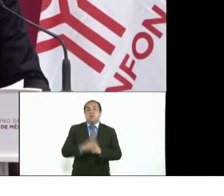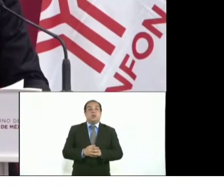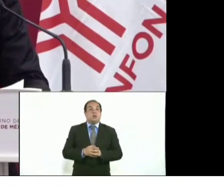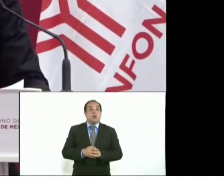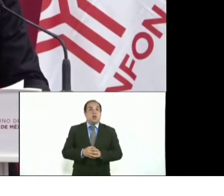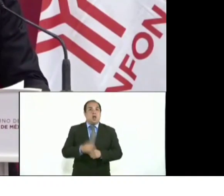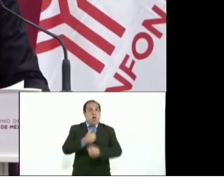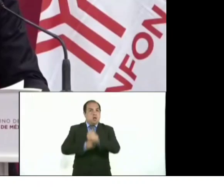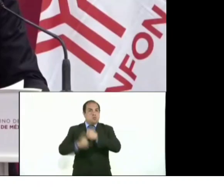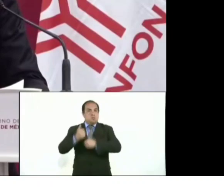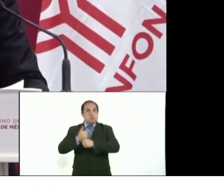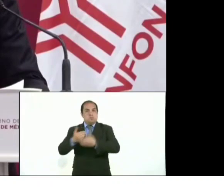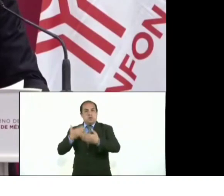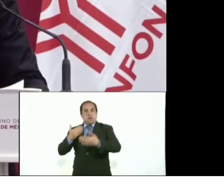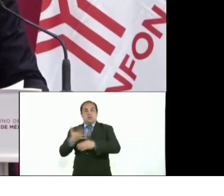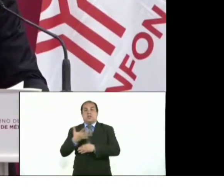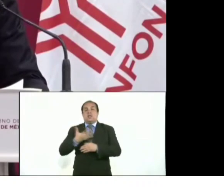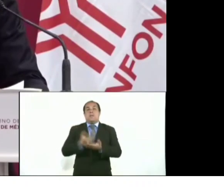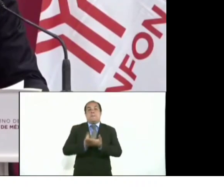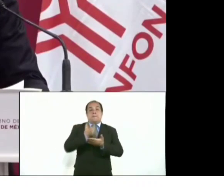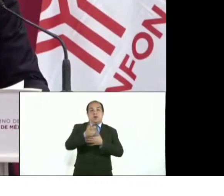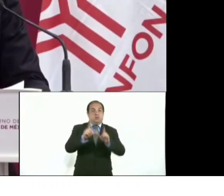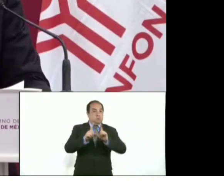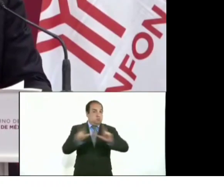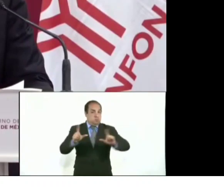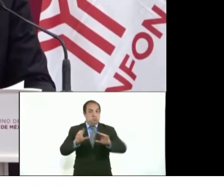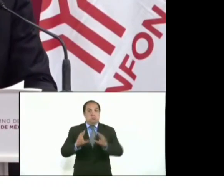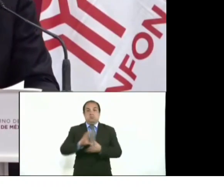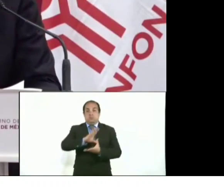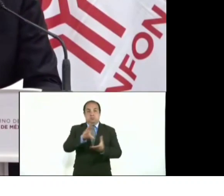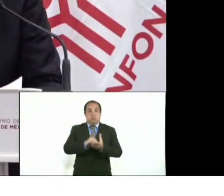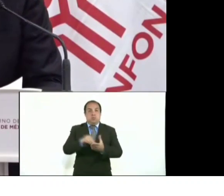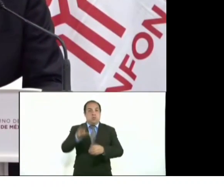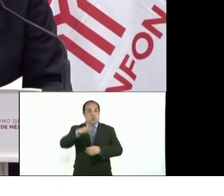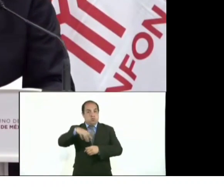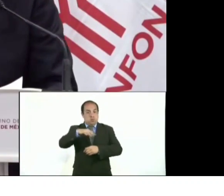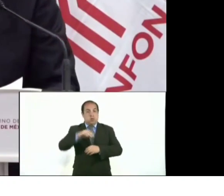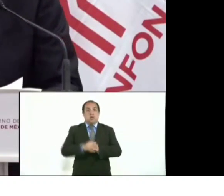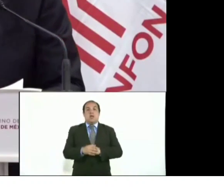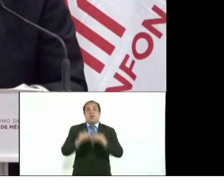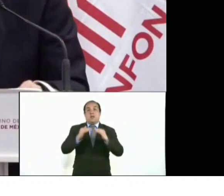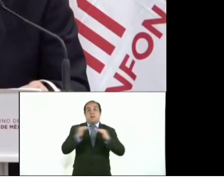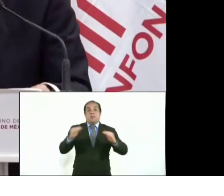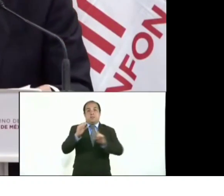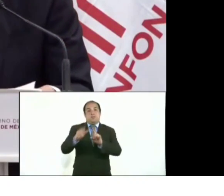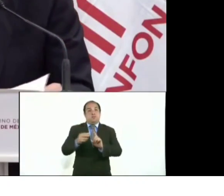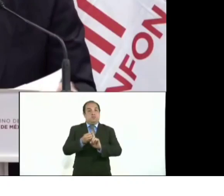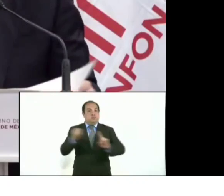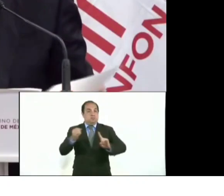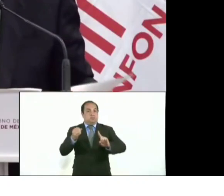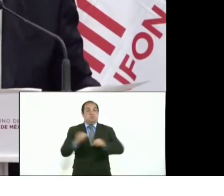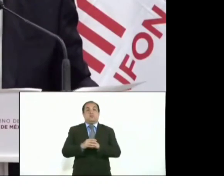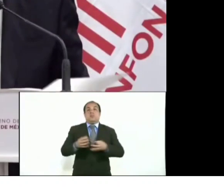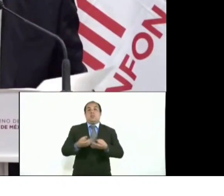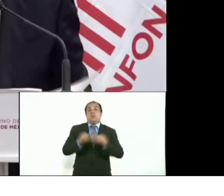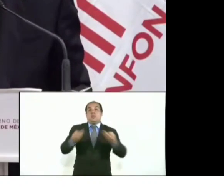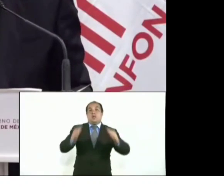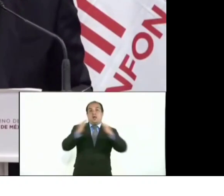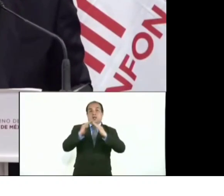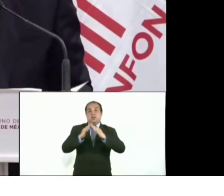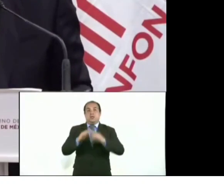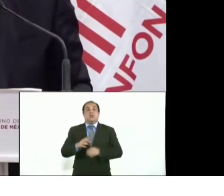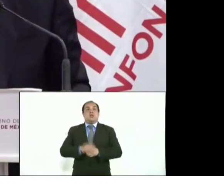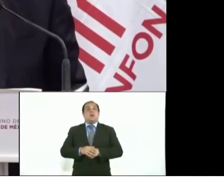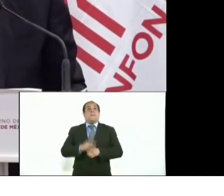décadas pasadas y hayan liquidado su crédito, se buscará la regularización de la propiedad. 4. Recuperar la salud financiera de